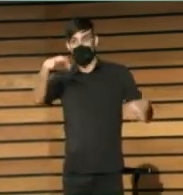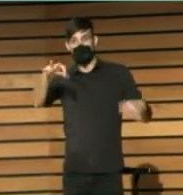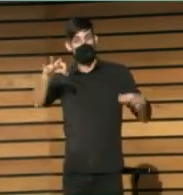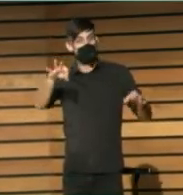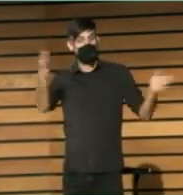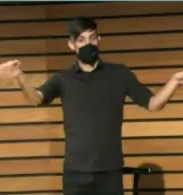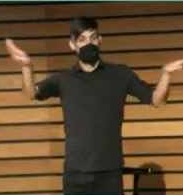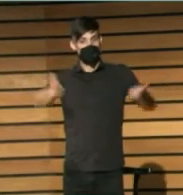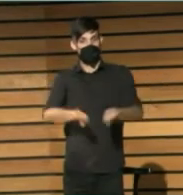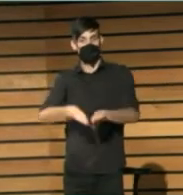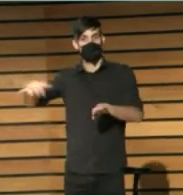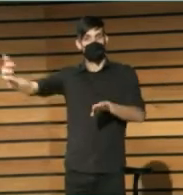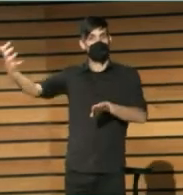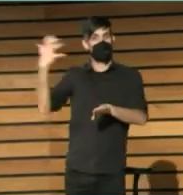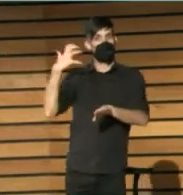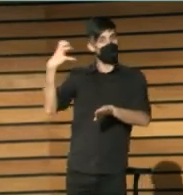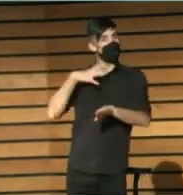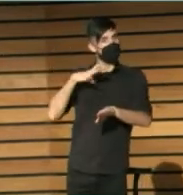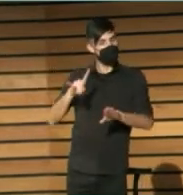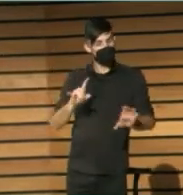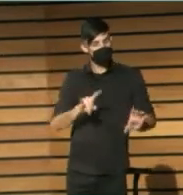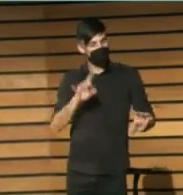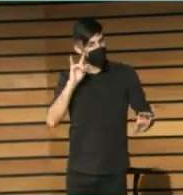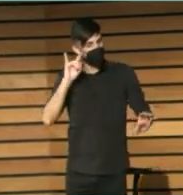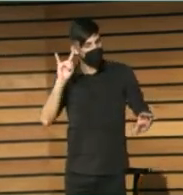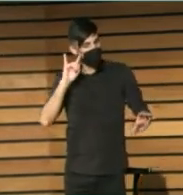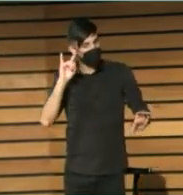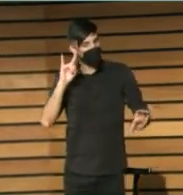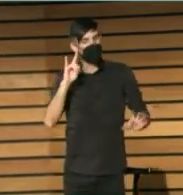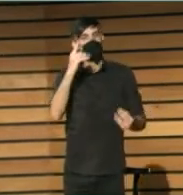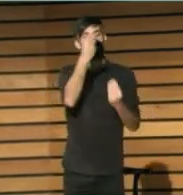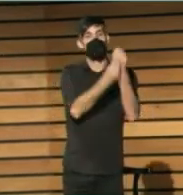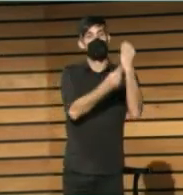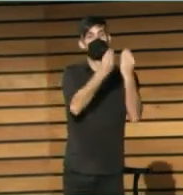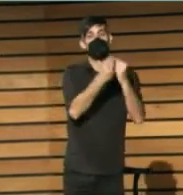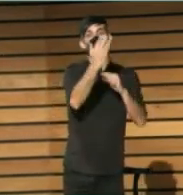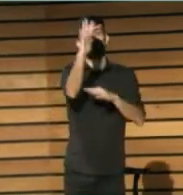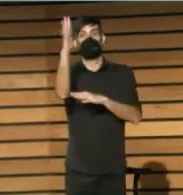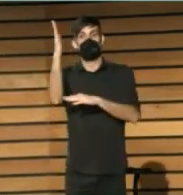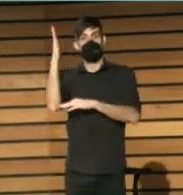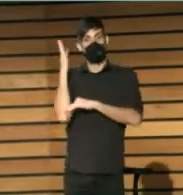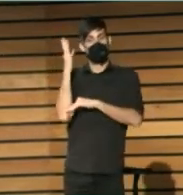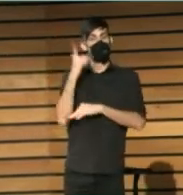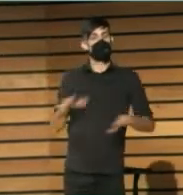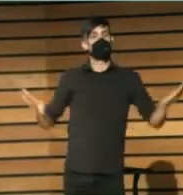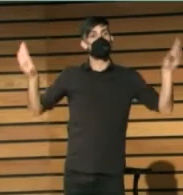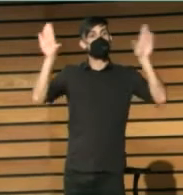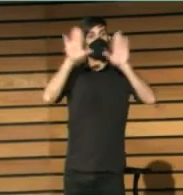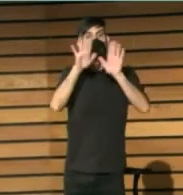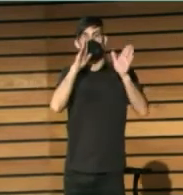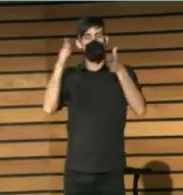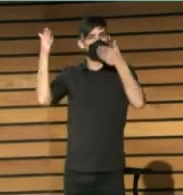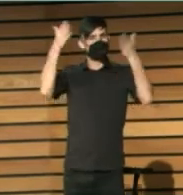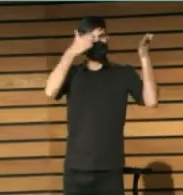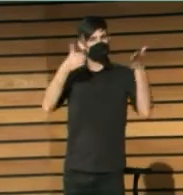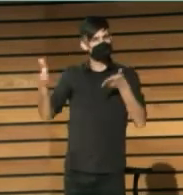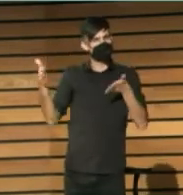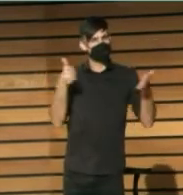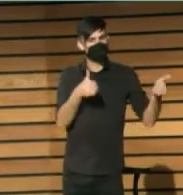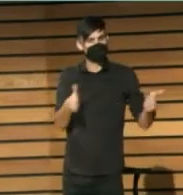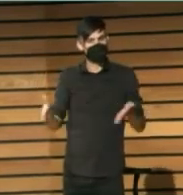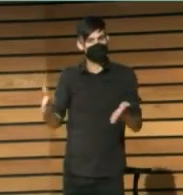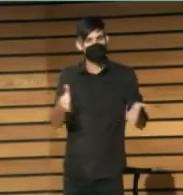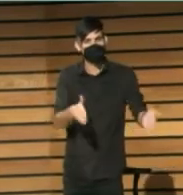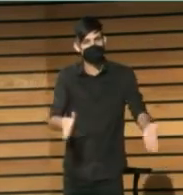barranco. Junto a la huerta de plátanos, por donde pasaba de noche el agua de las dulas, había en